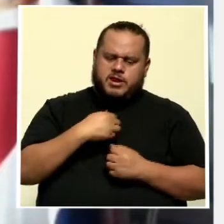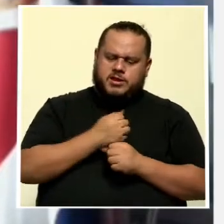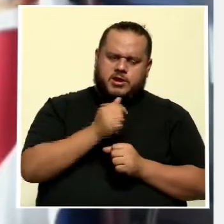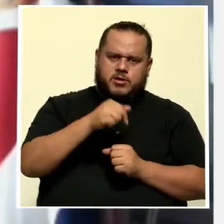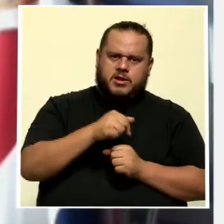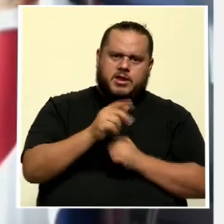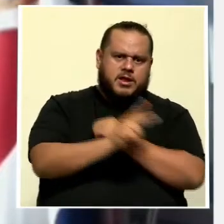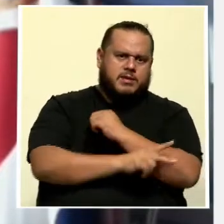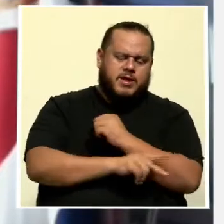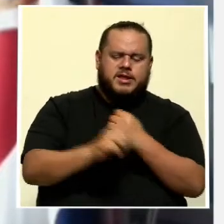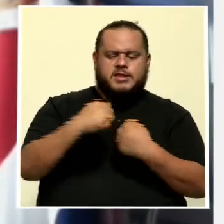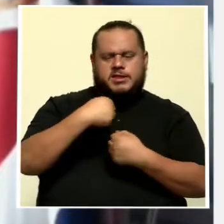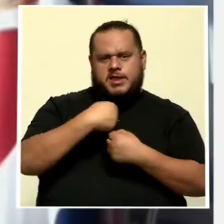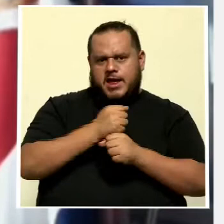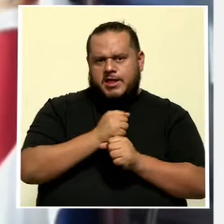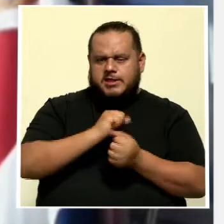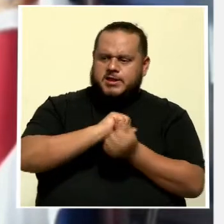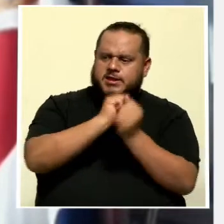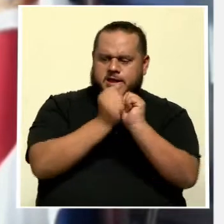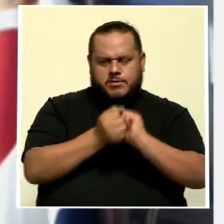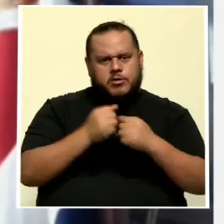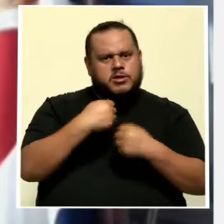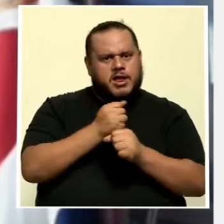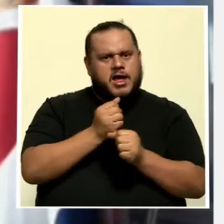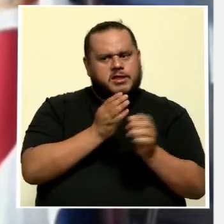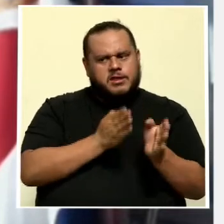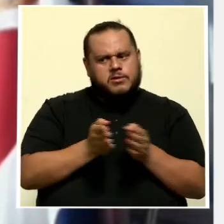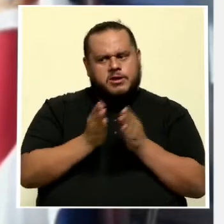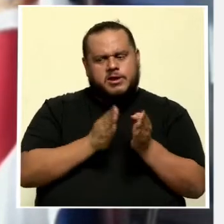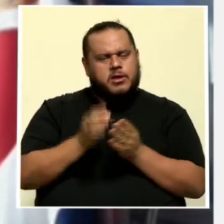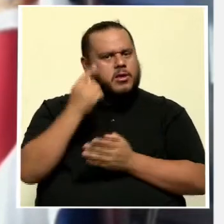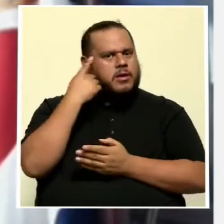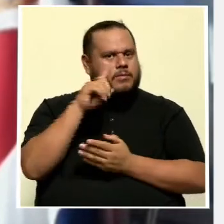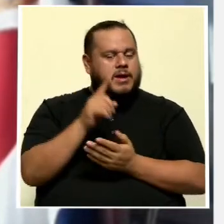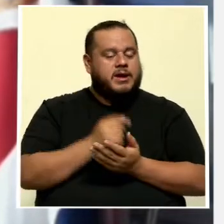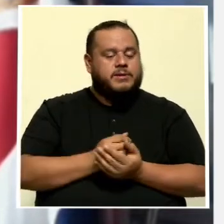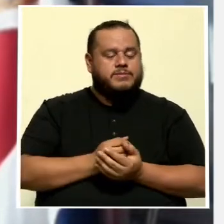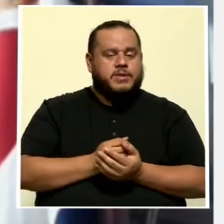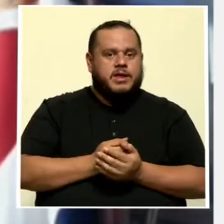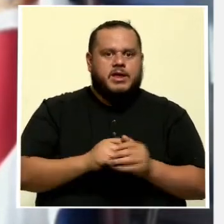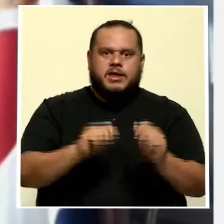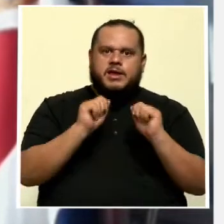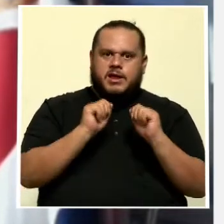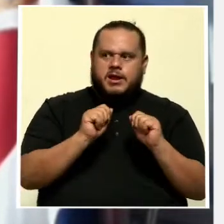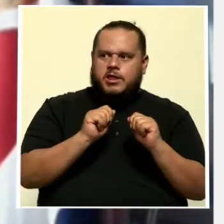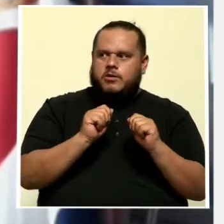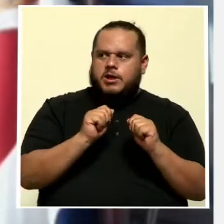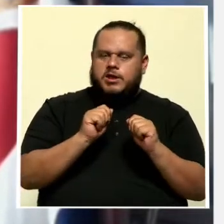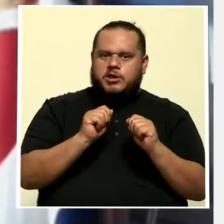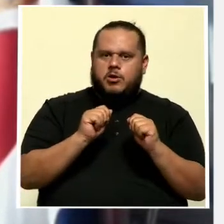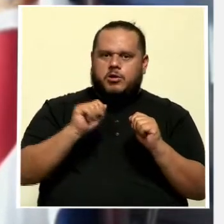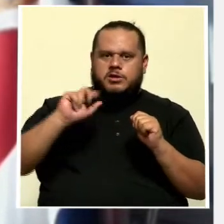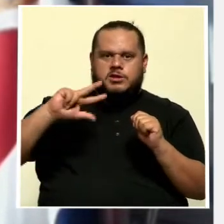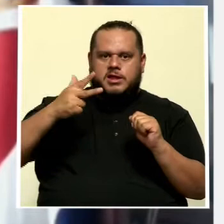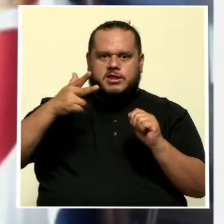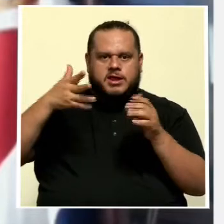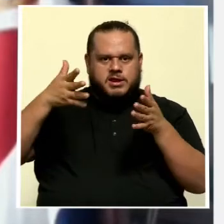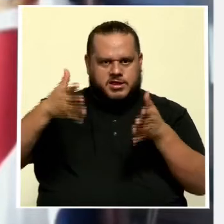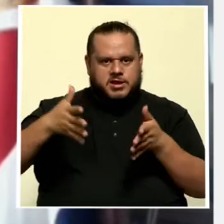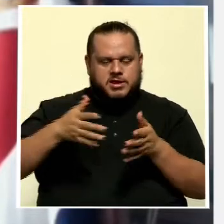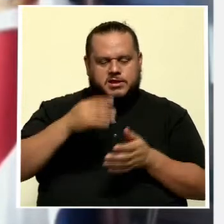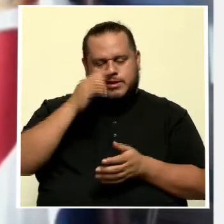hace en transición y se hace ordenadamente para que la educación se tercerice en